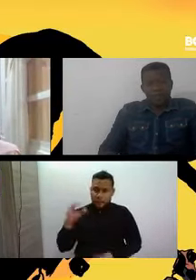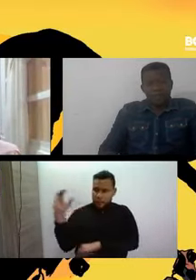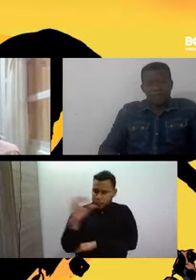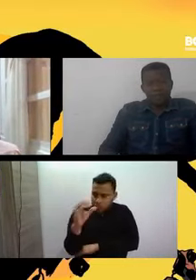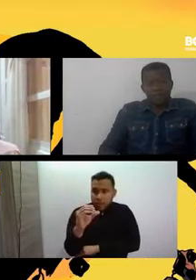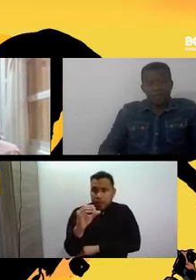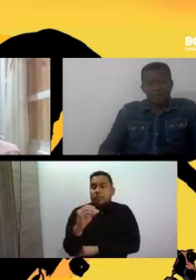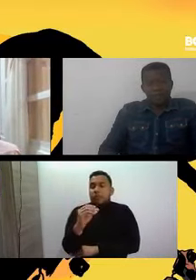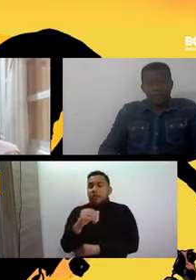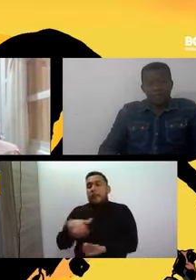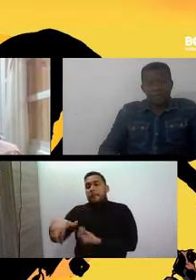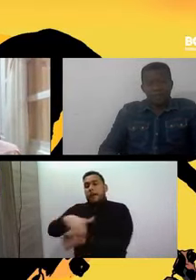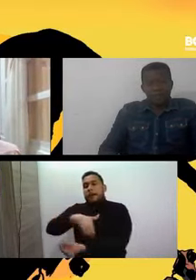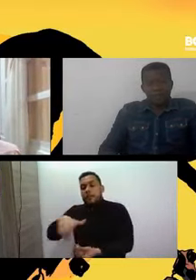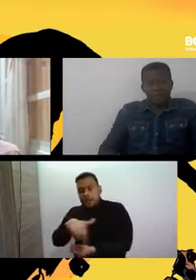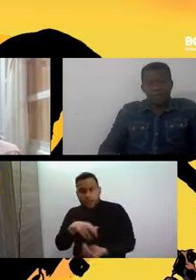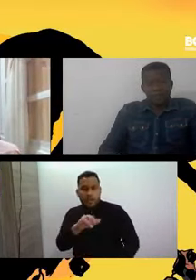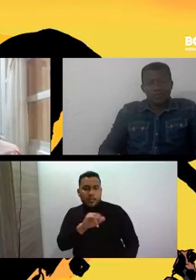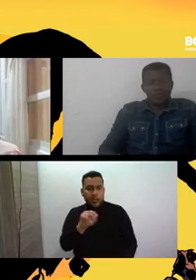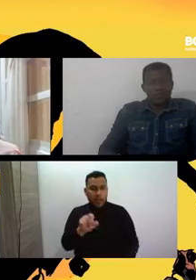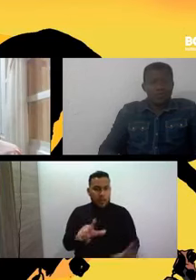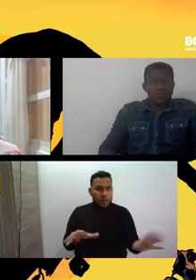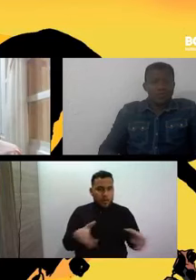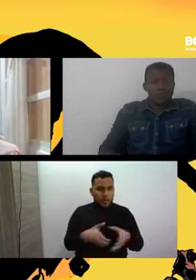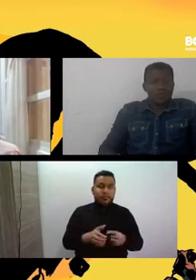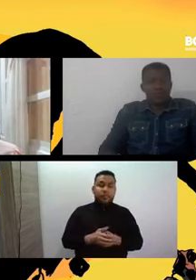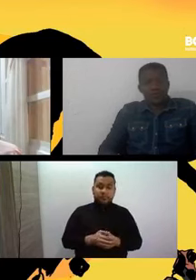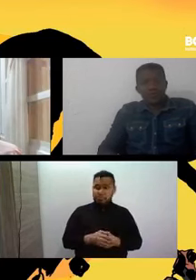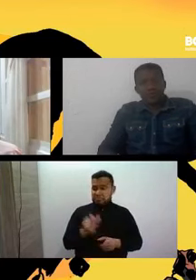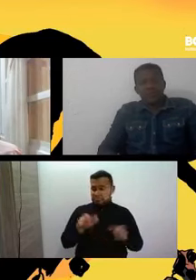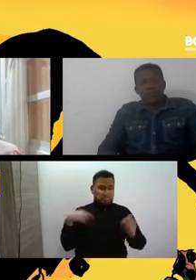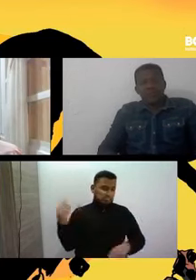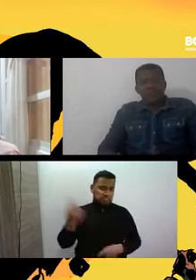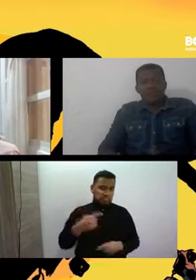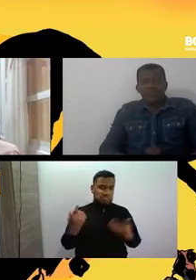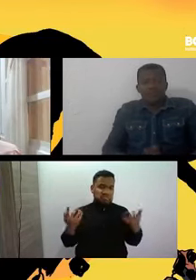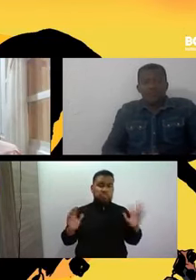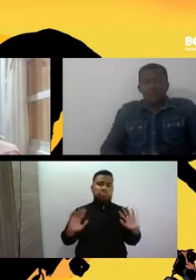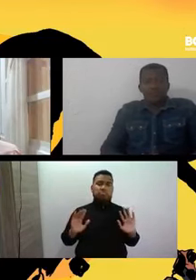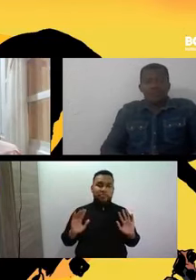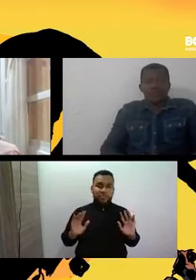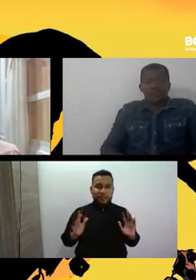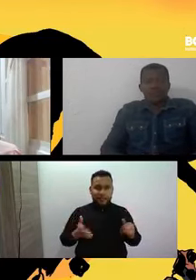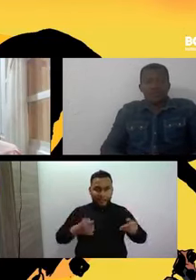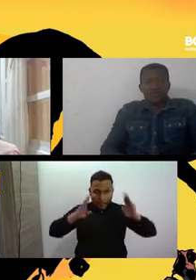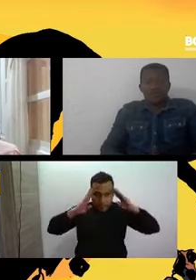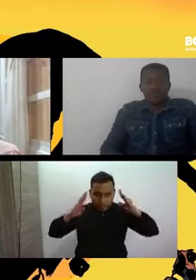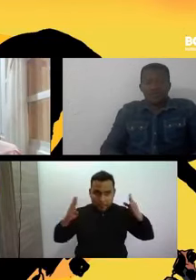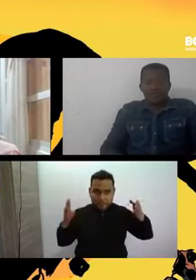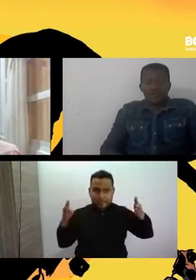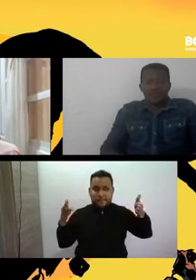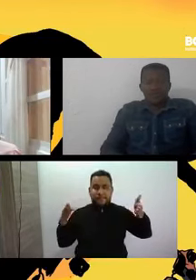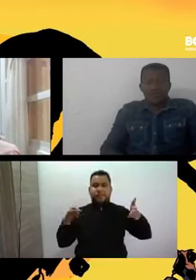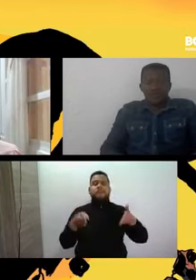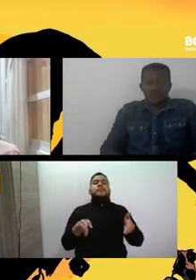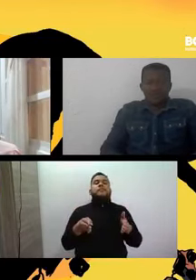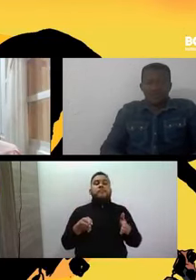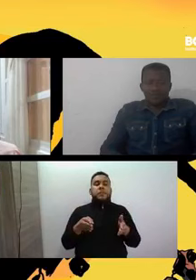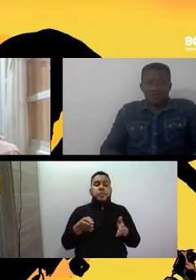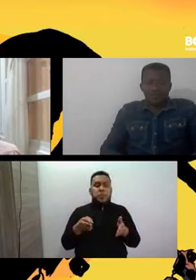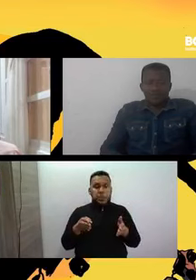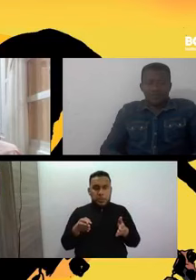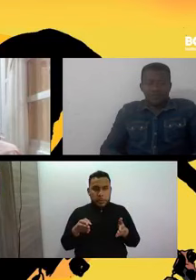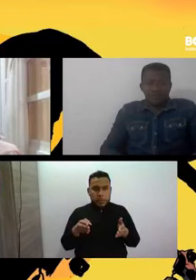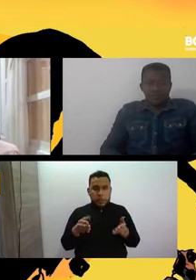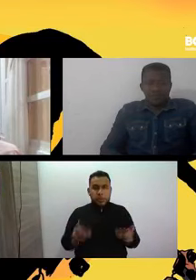raizales y palenqueras y público en general, pero queremos centrarnos ahí en este, digamos, en